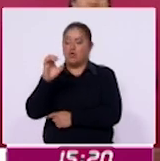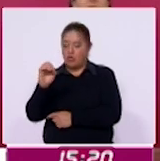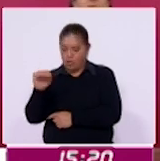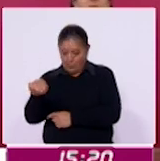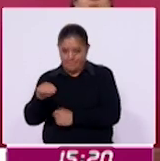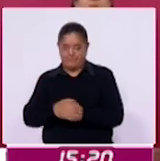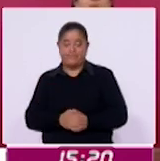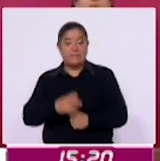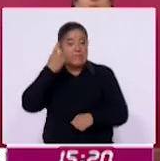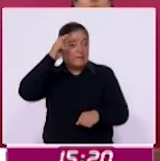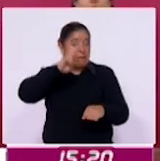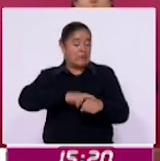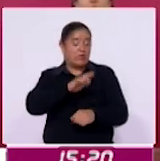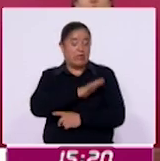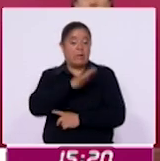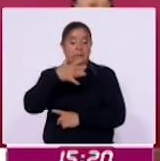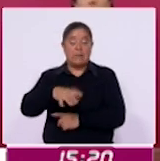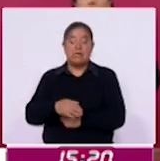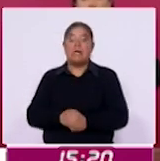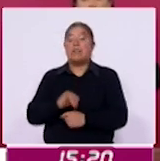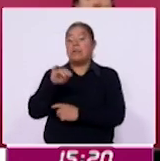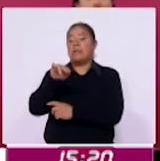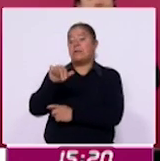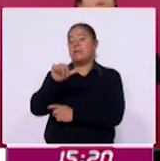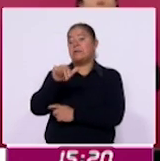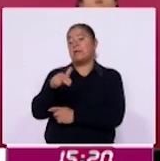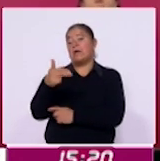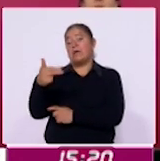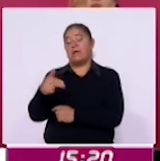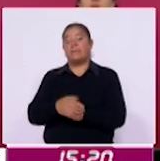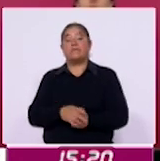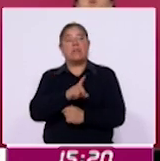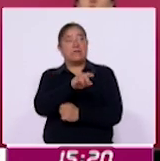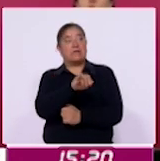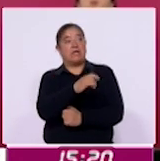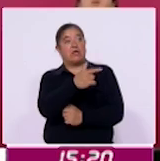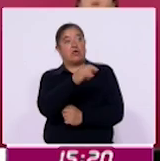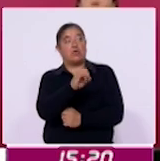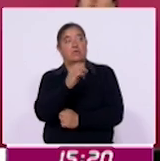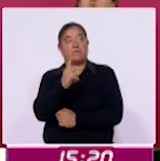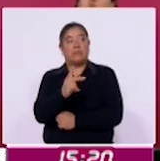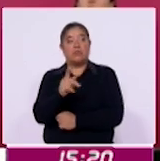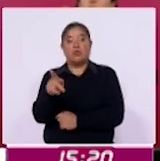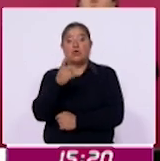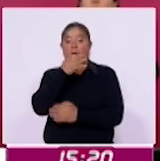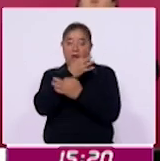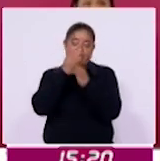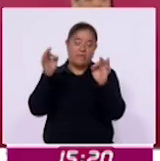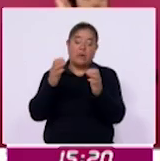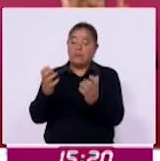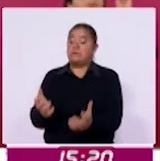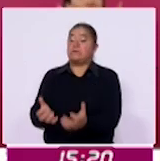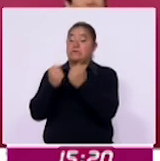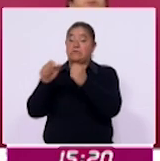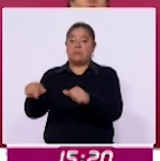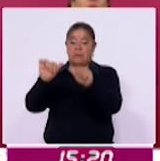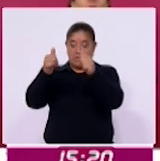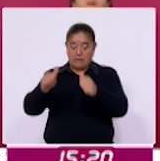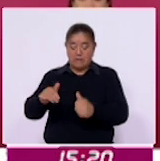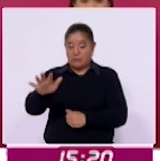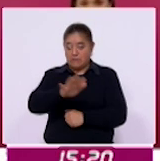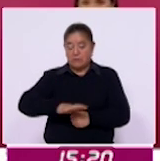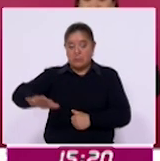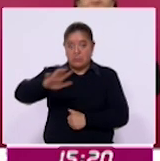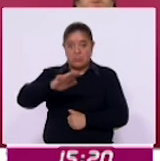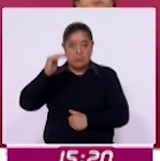El director general del Instituto Nacional de Antropología e Historia, Diego Prieto Hernández, informó sobre el salvamento arqueológico que se está realizando en la región